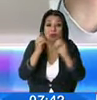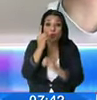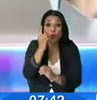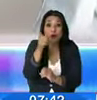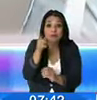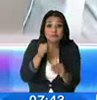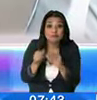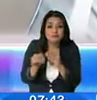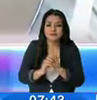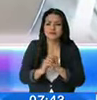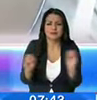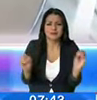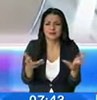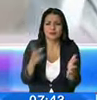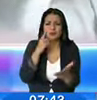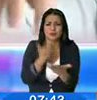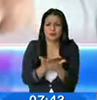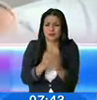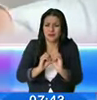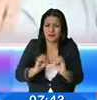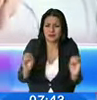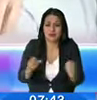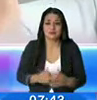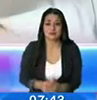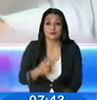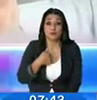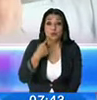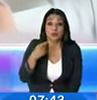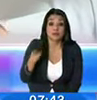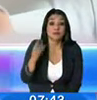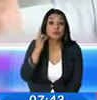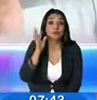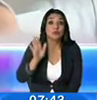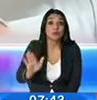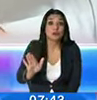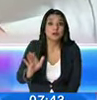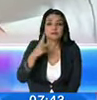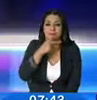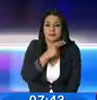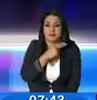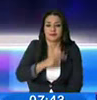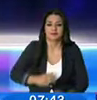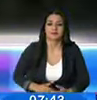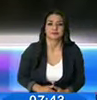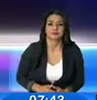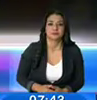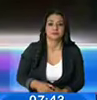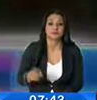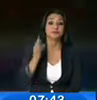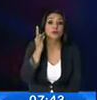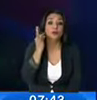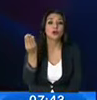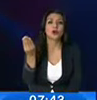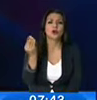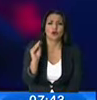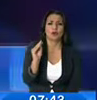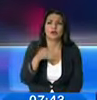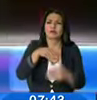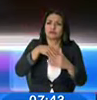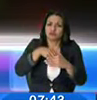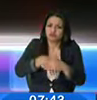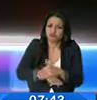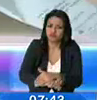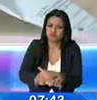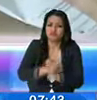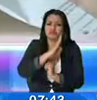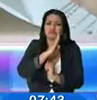sola violación. Y dijimos que esta chica estaba mintiendo. Que la joven habría permanecido en el establecimiento